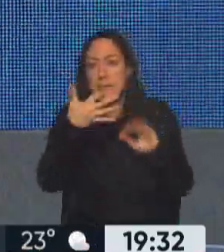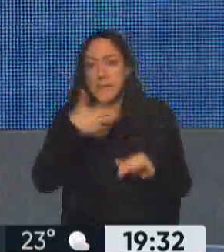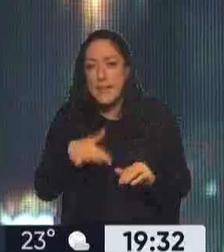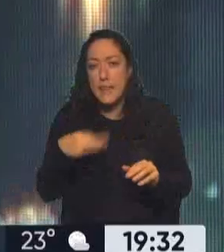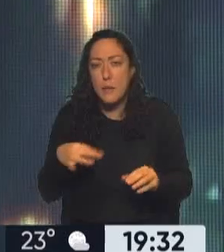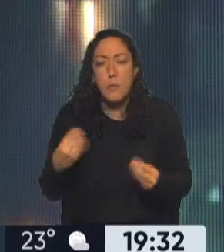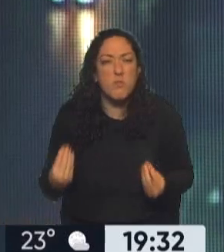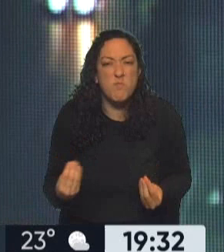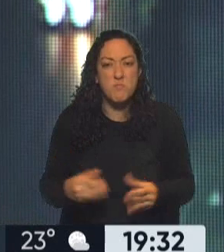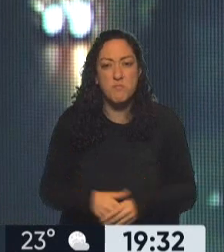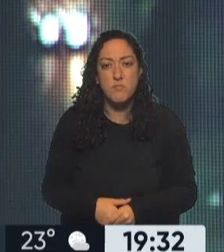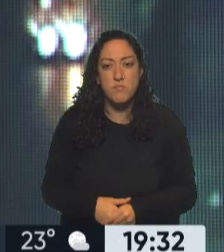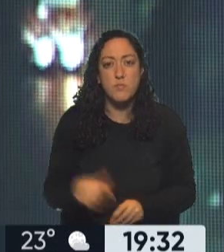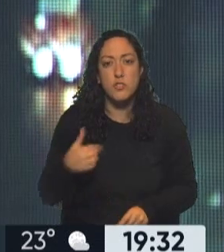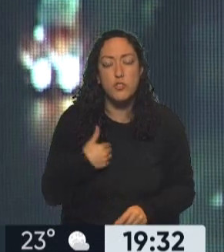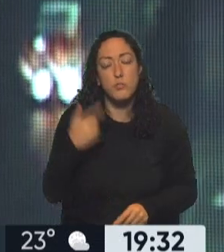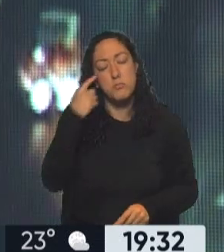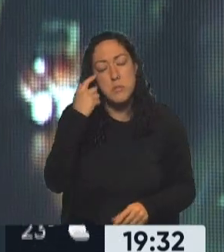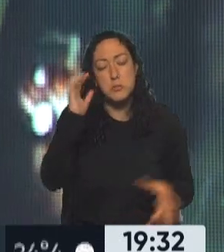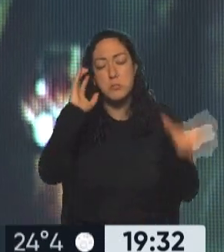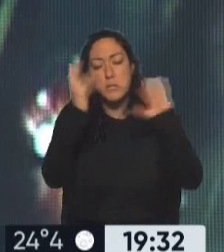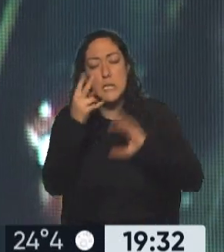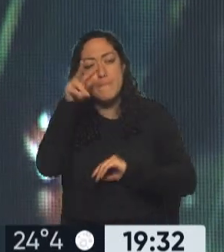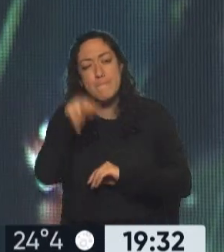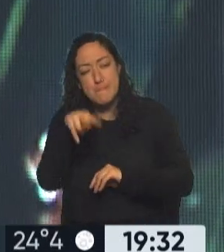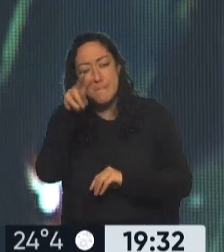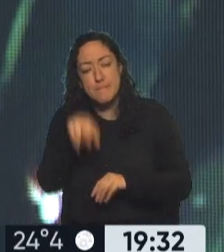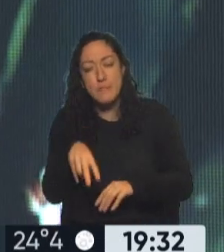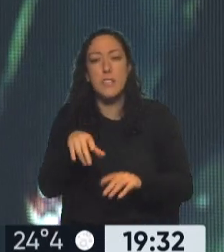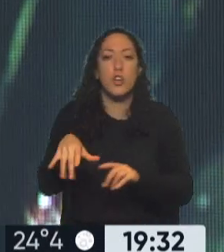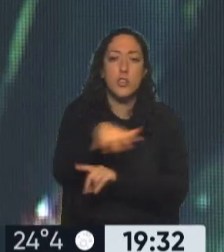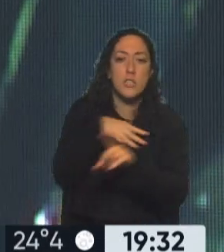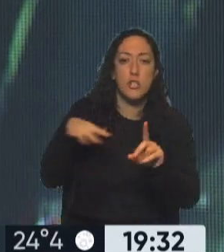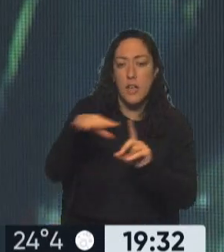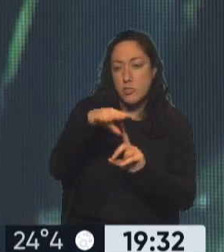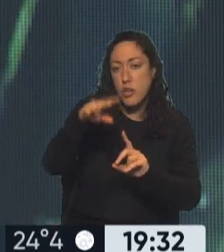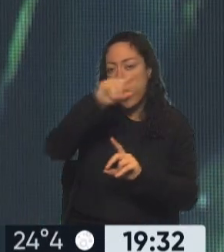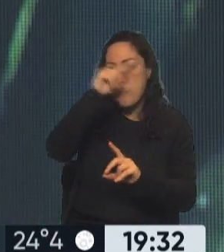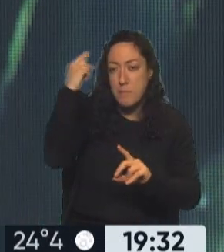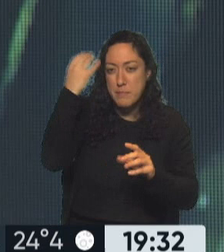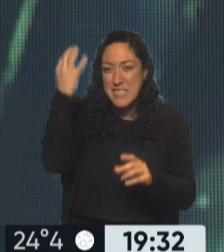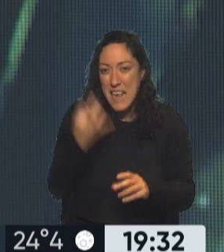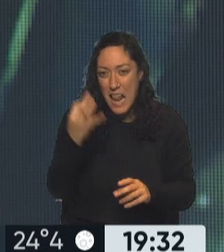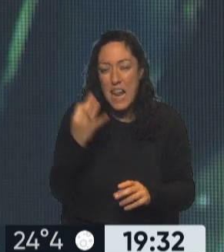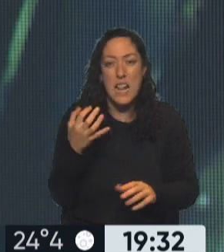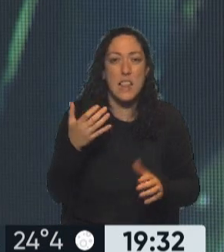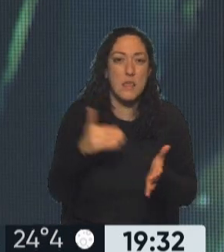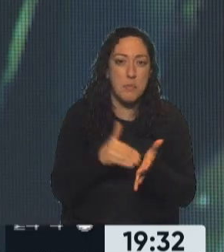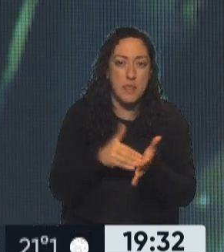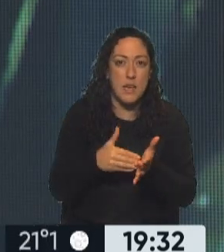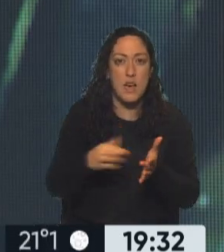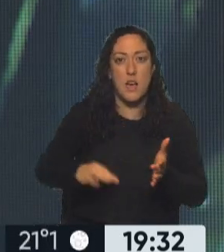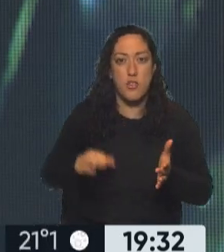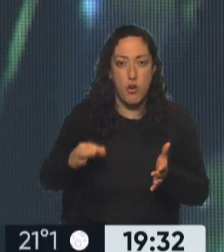Milei? Yo creo que hay que entender a Milei, más allá del contexto nacional, que siempre vale y siempre es particular en cada caso. Hay que entenderlo como